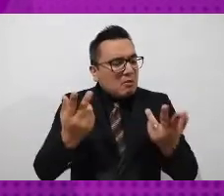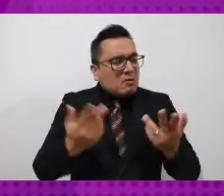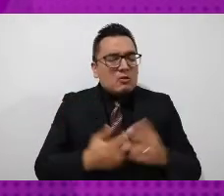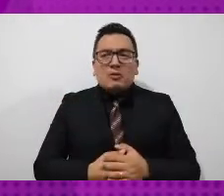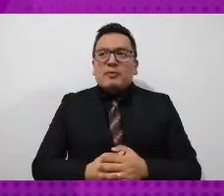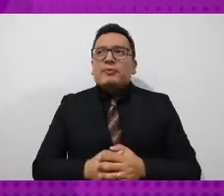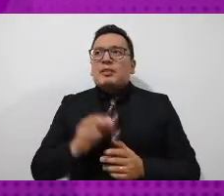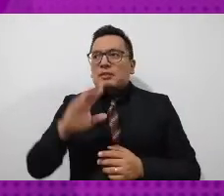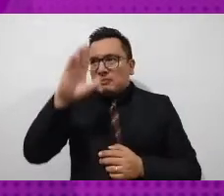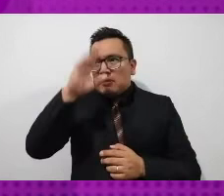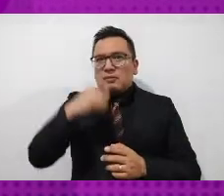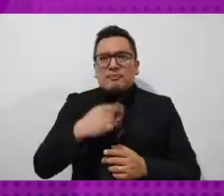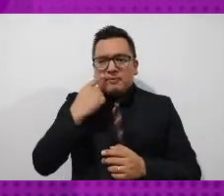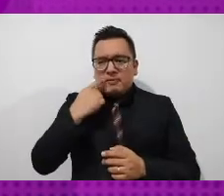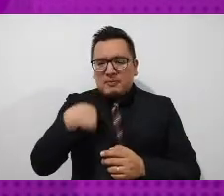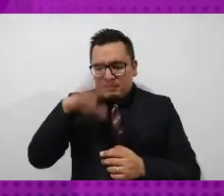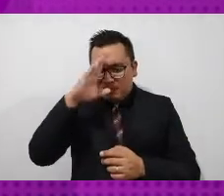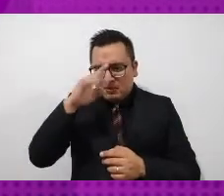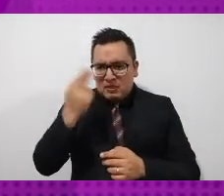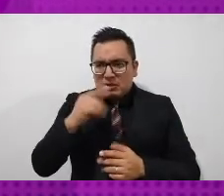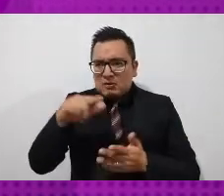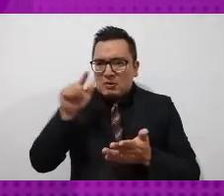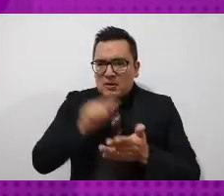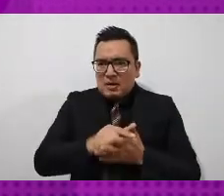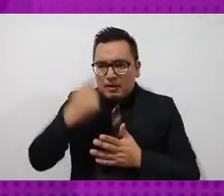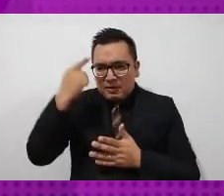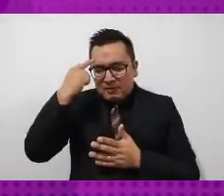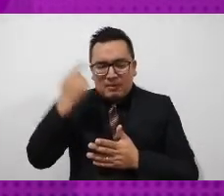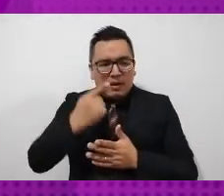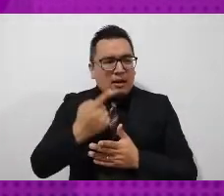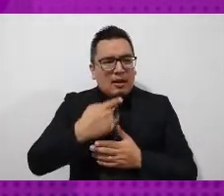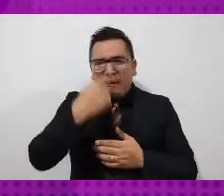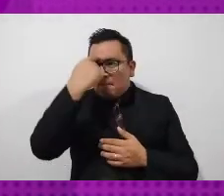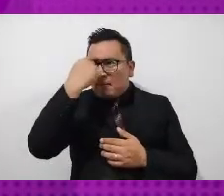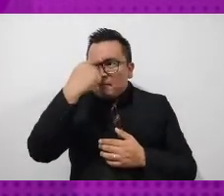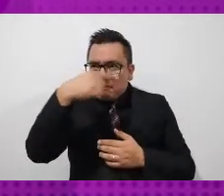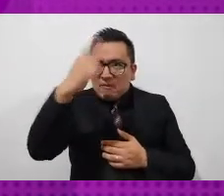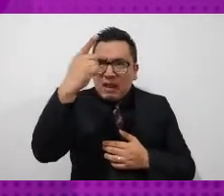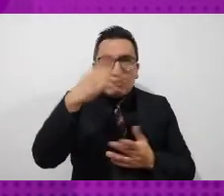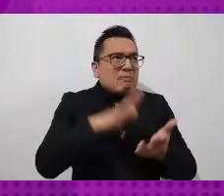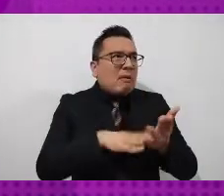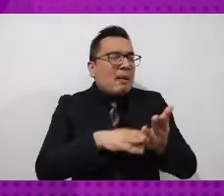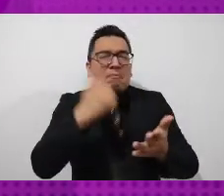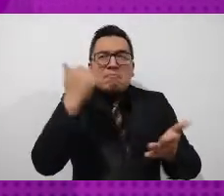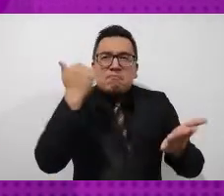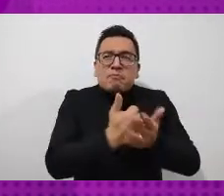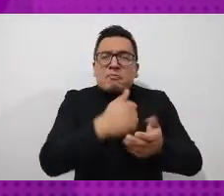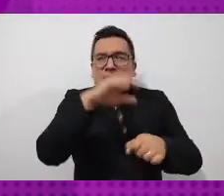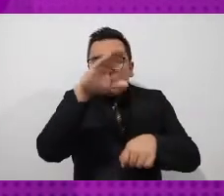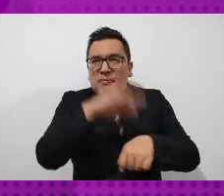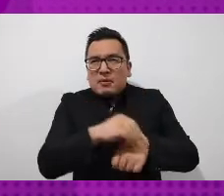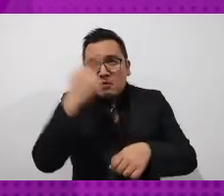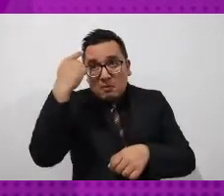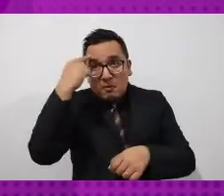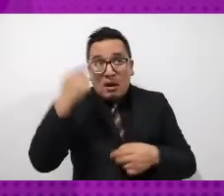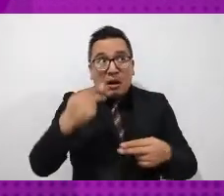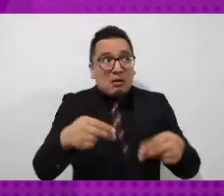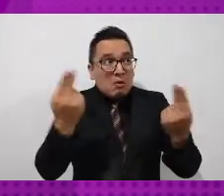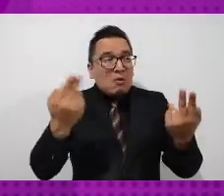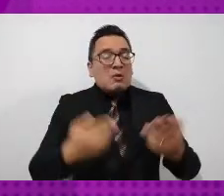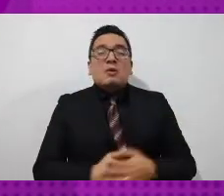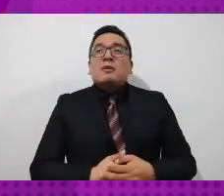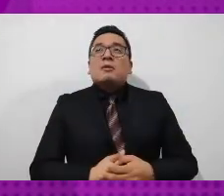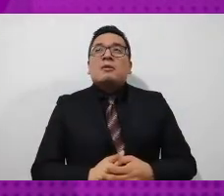tener, por ejemplo, mayores facilidades en trámites para que se me otorgue más rápido el permiso para